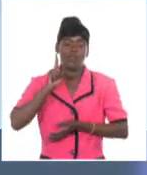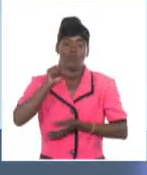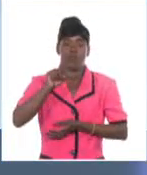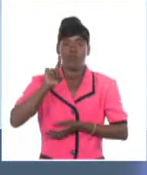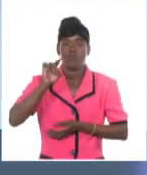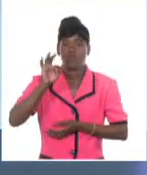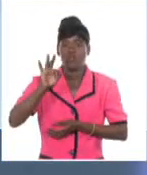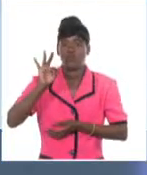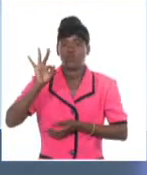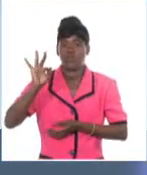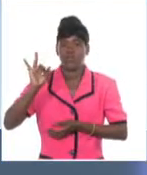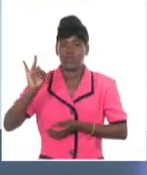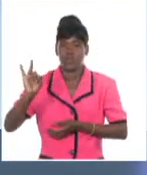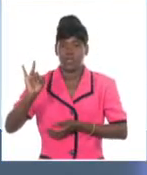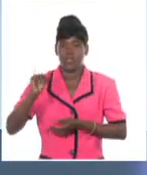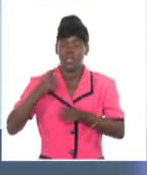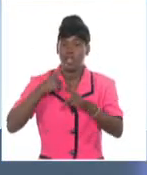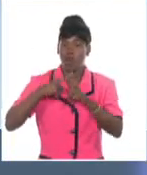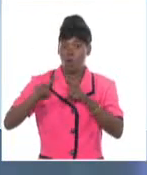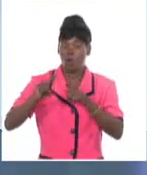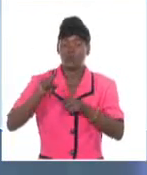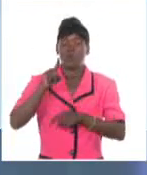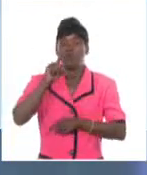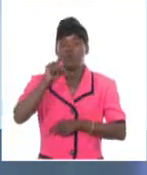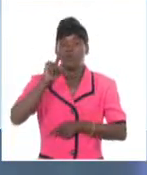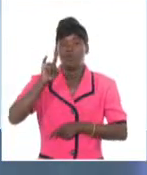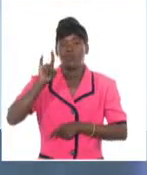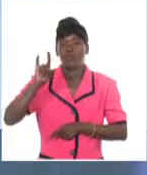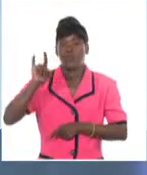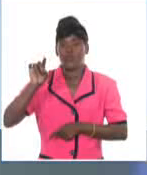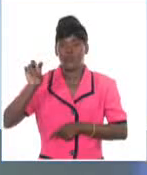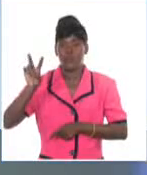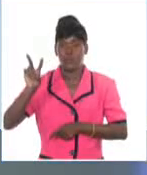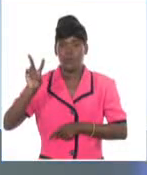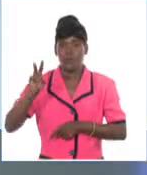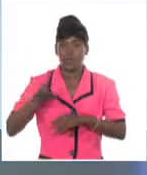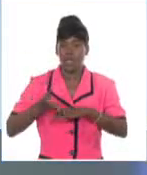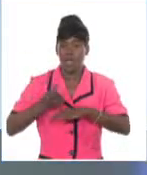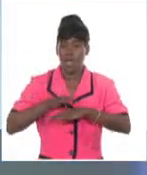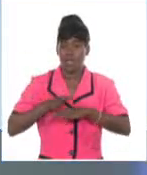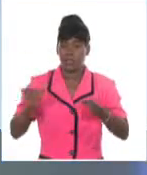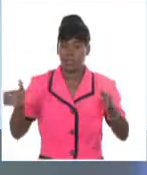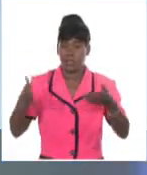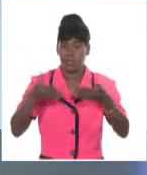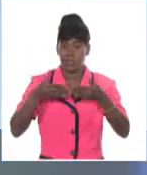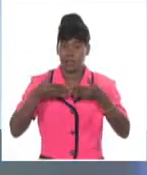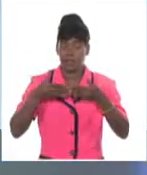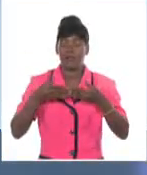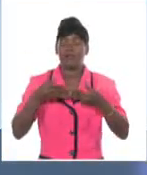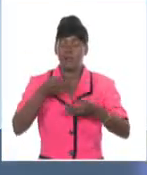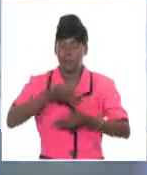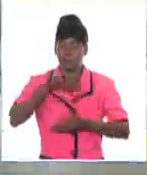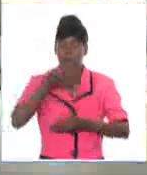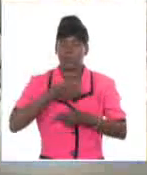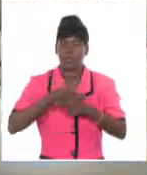de Cervantes en 1992. Al cierre de esta emisión evocamos su obra y legado.